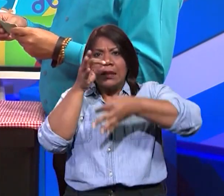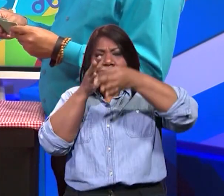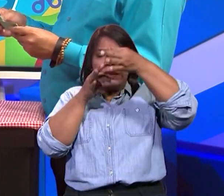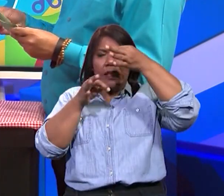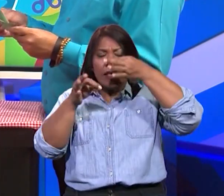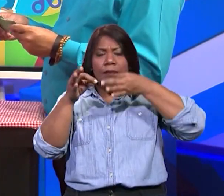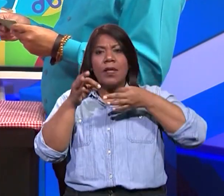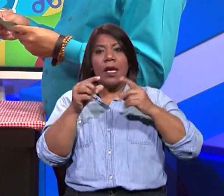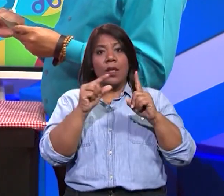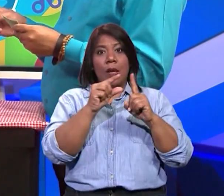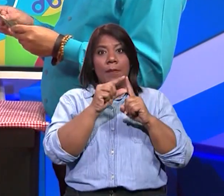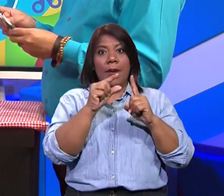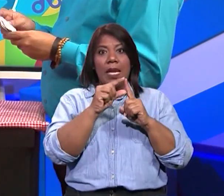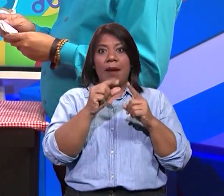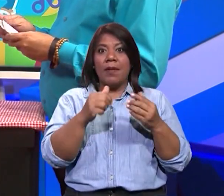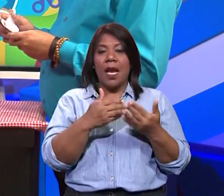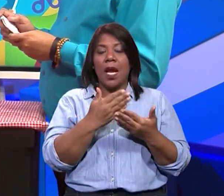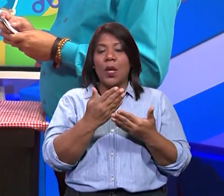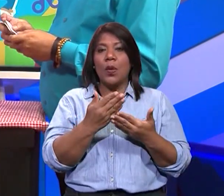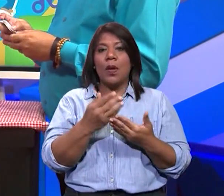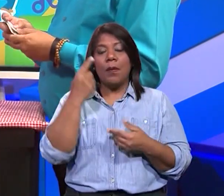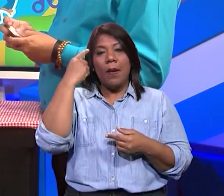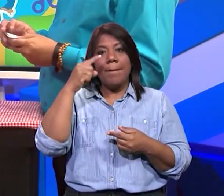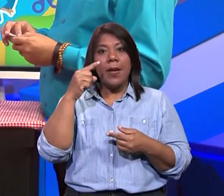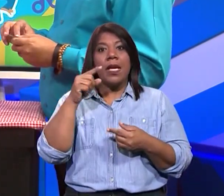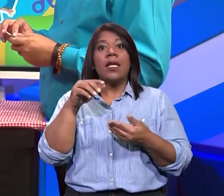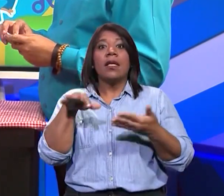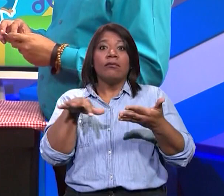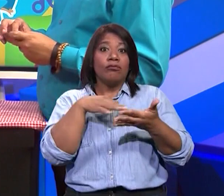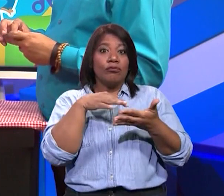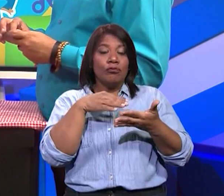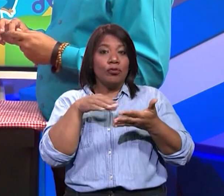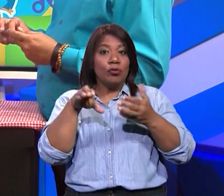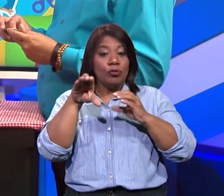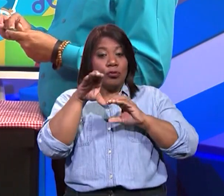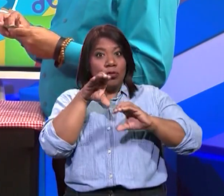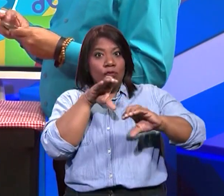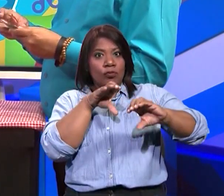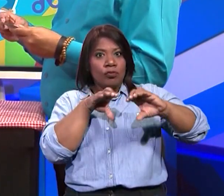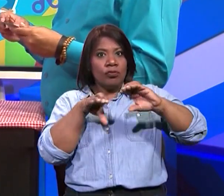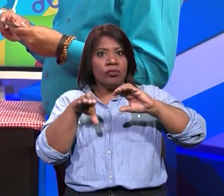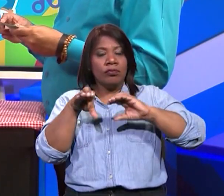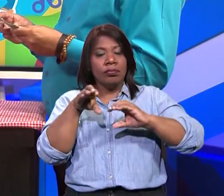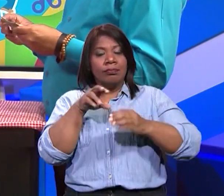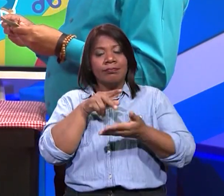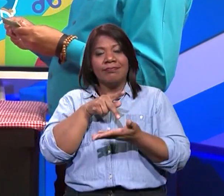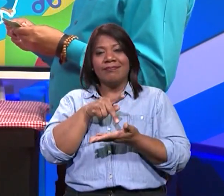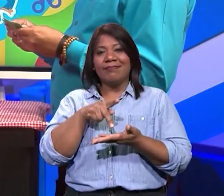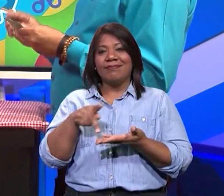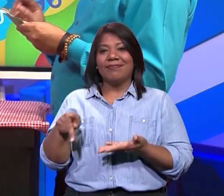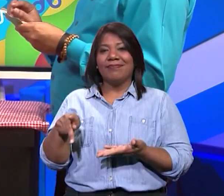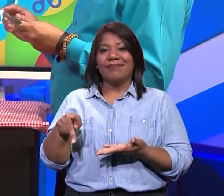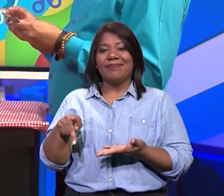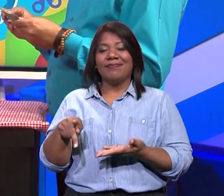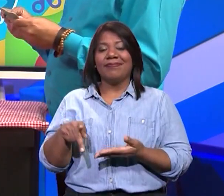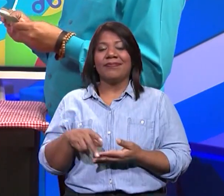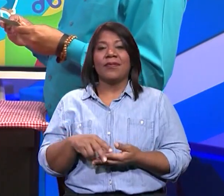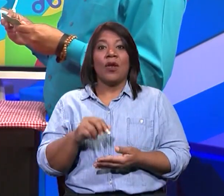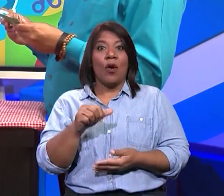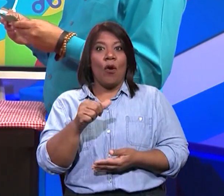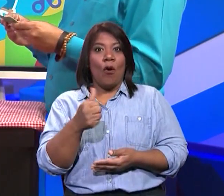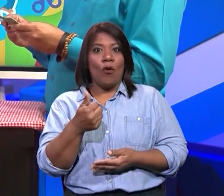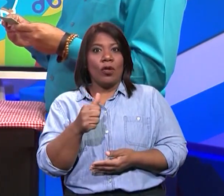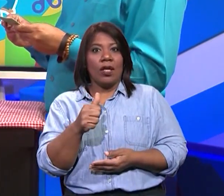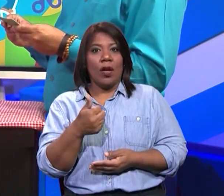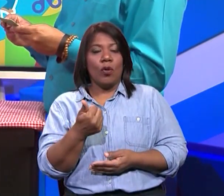términos nuevos, importante para estudiar ciencias. Porque los científicos son así, ¿verdad, maestra Ramiro? Exactamente, muchos términos. A ver, una definición